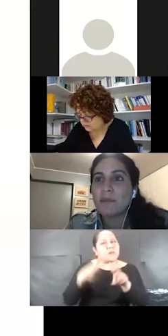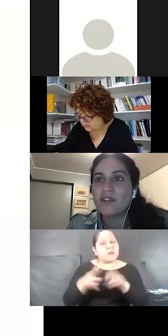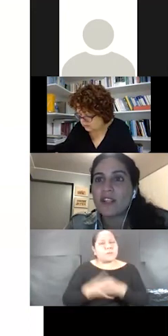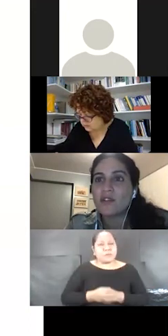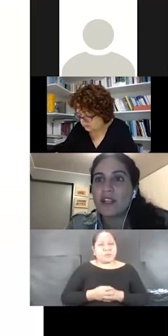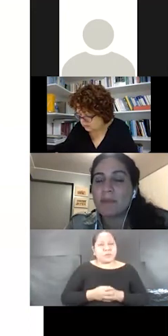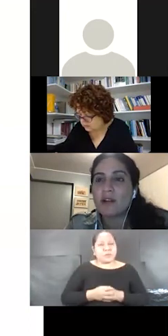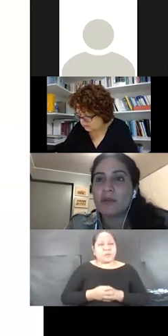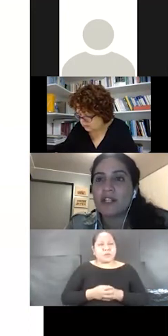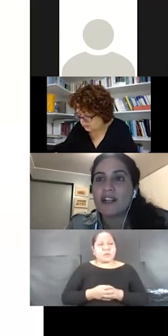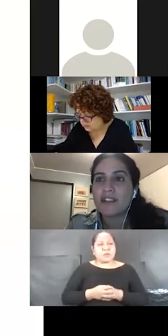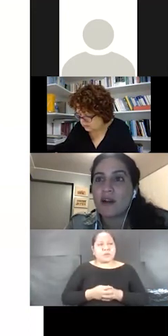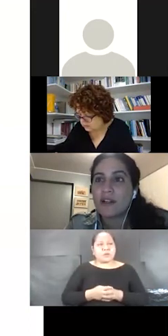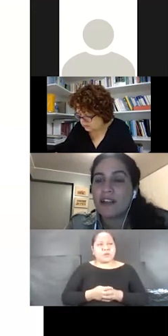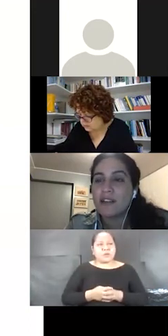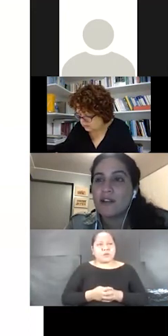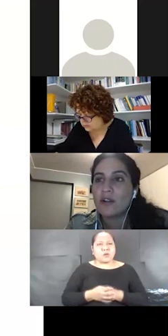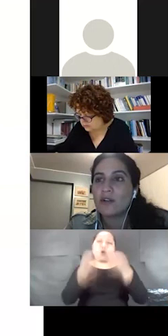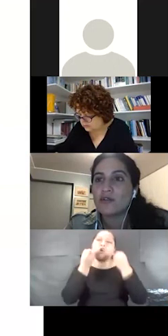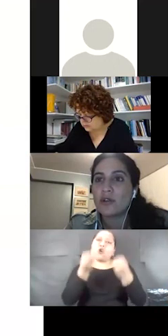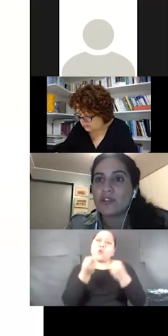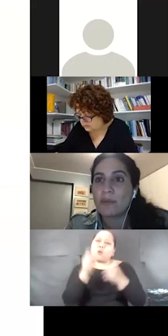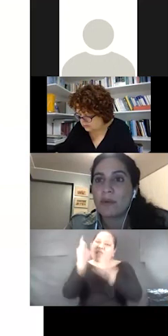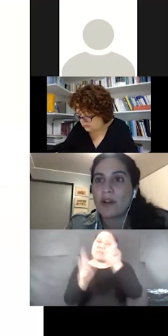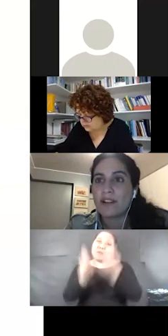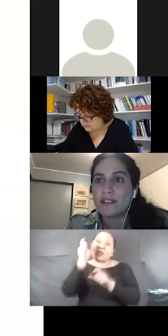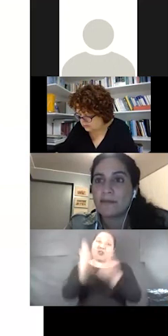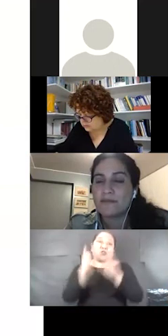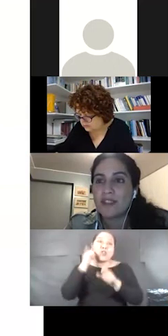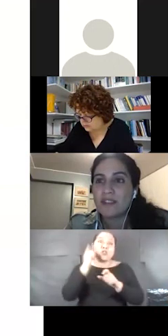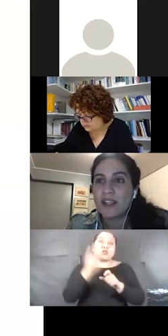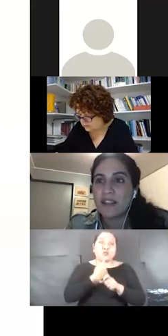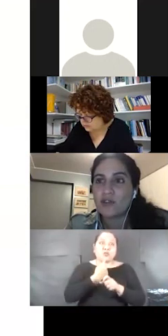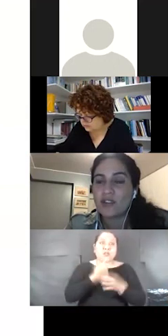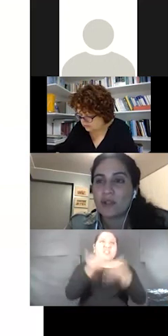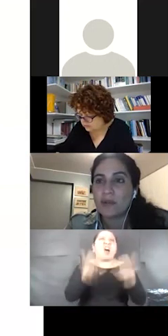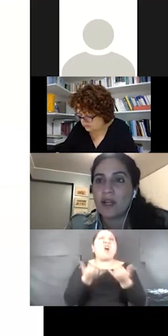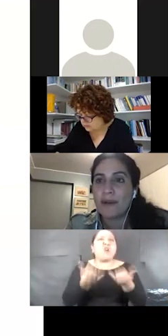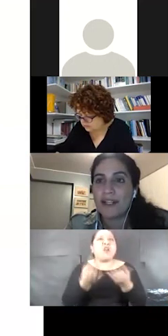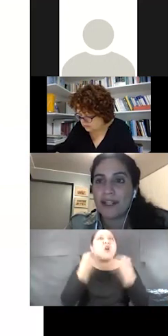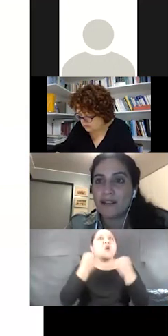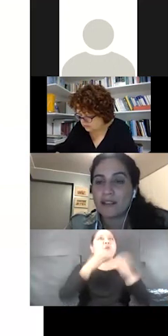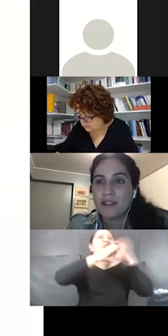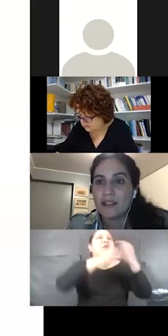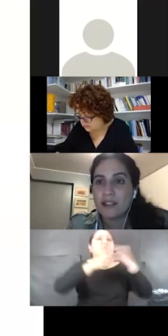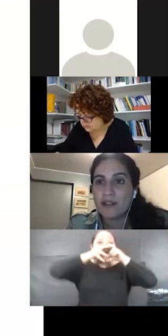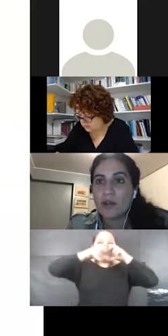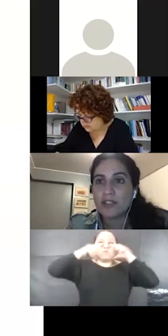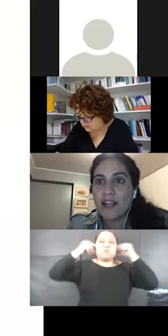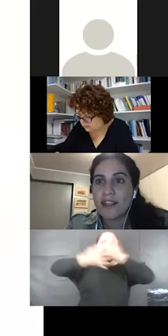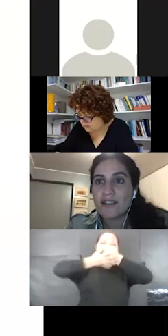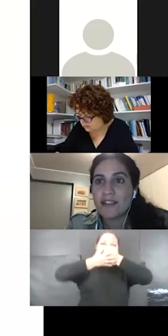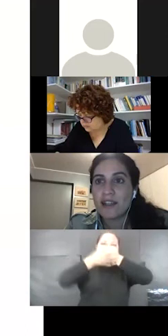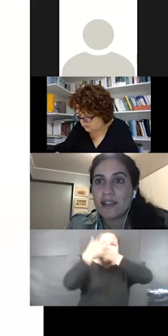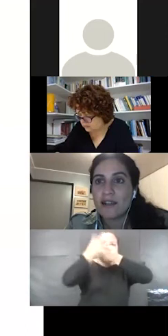enfrentando las personas sordas para comunicarse ahora con el uso de los tapabocas? Si es que esto se vuelve una barrera. Y